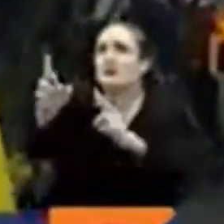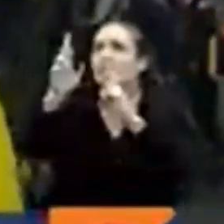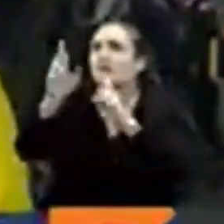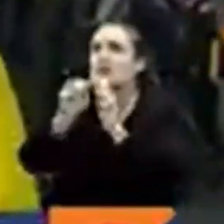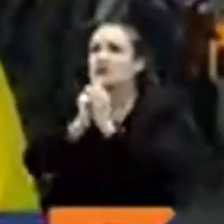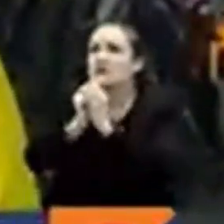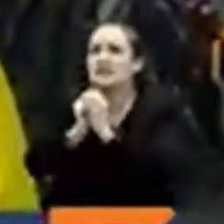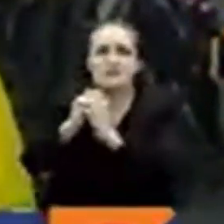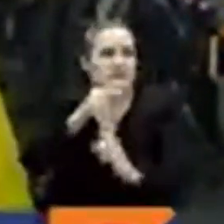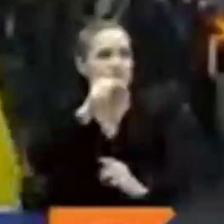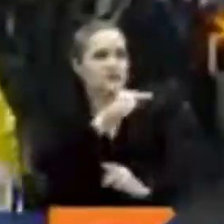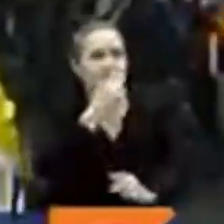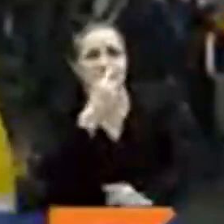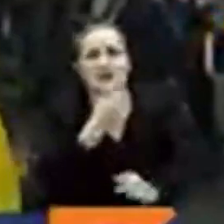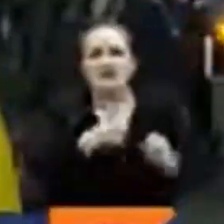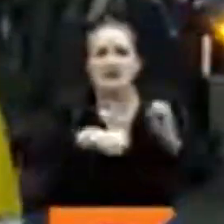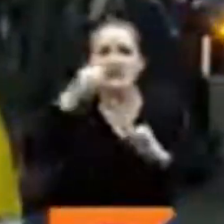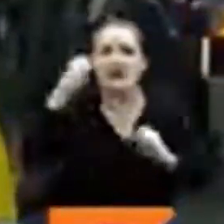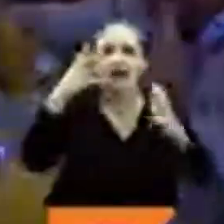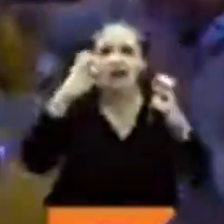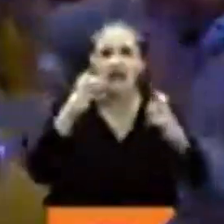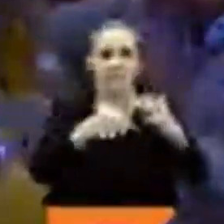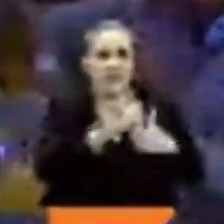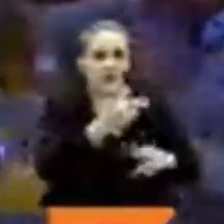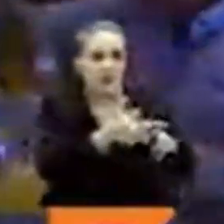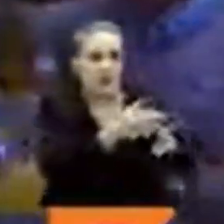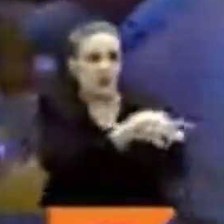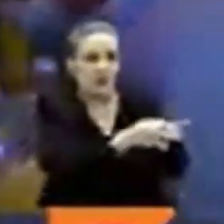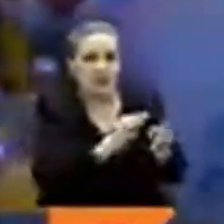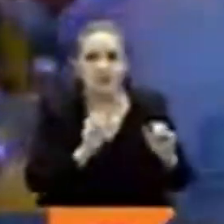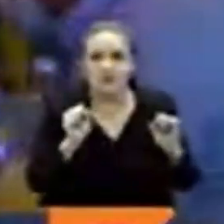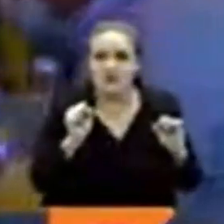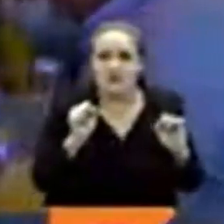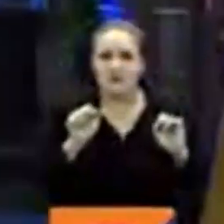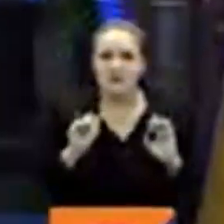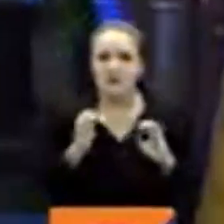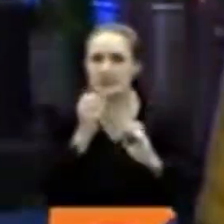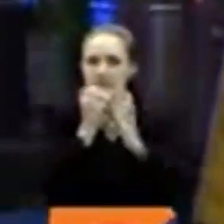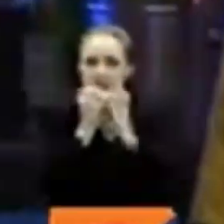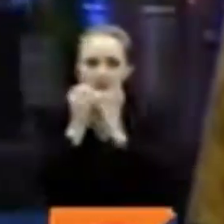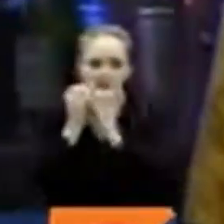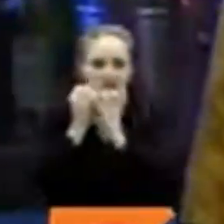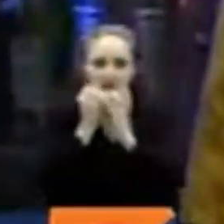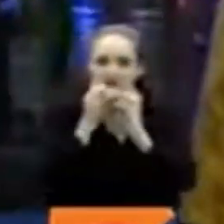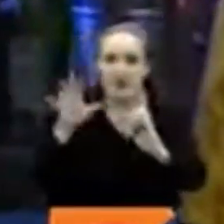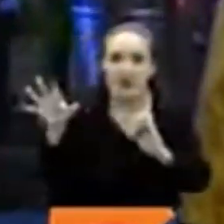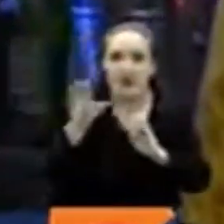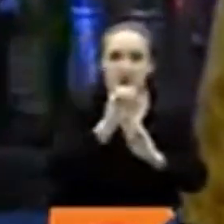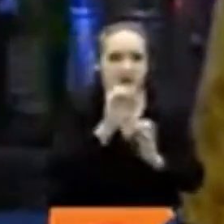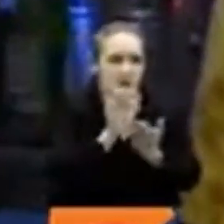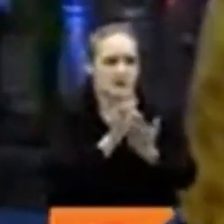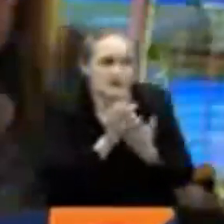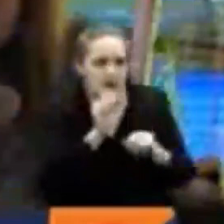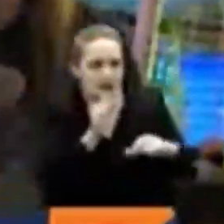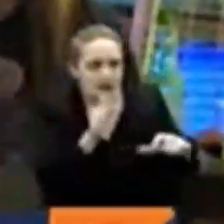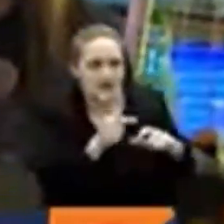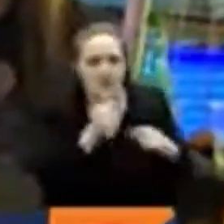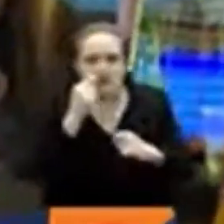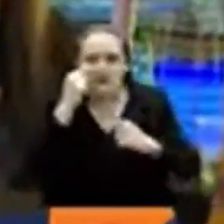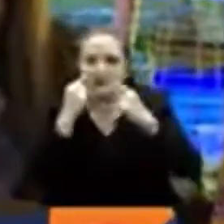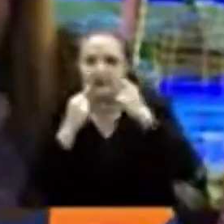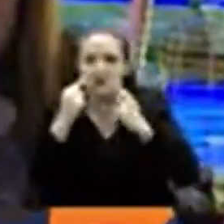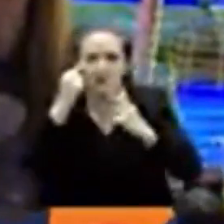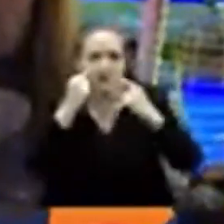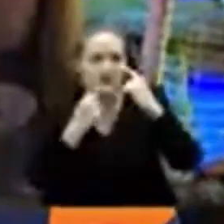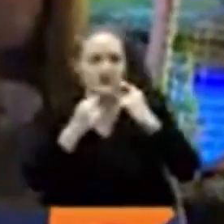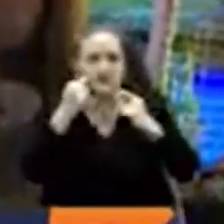oraciones. Ya vea, vamos a empezar. Pero esto era predestinación. El cobro, el balón adentro y las lágrimas que